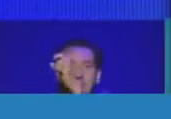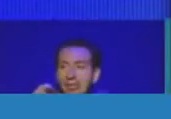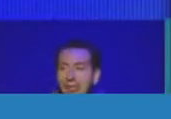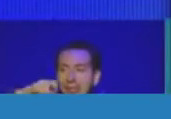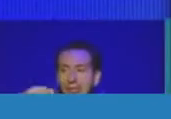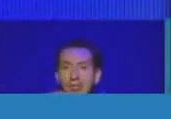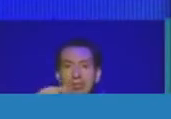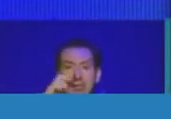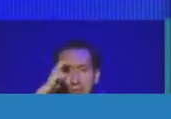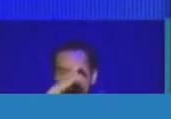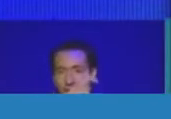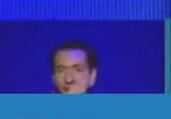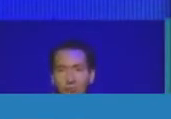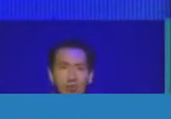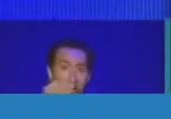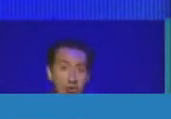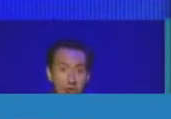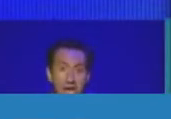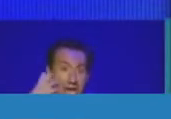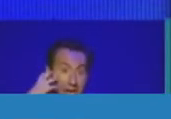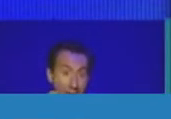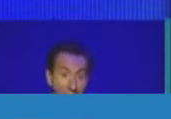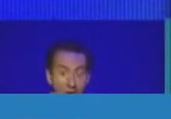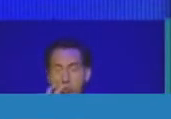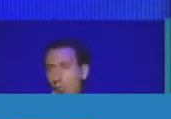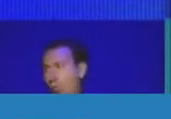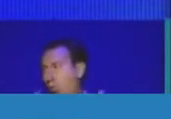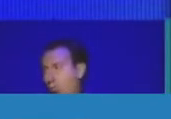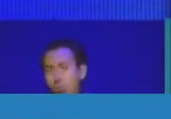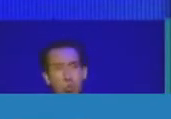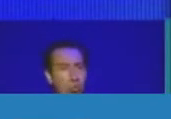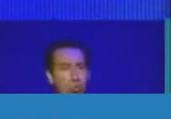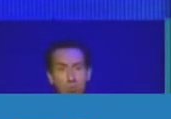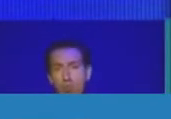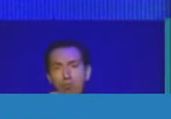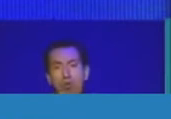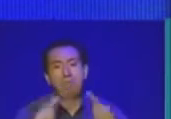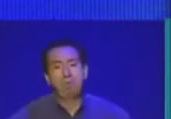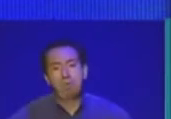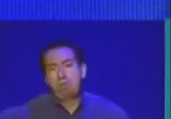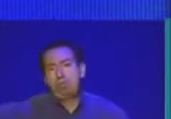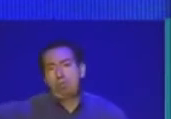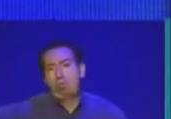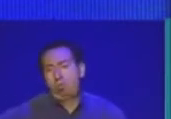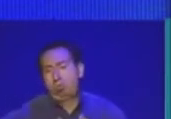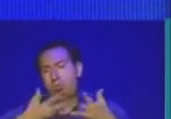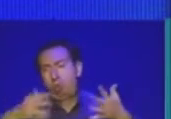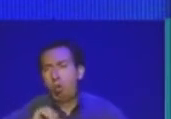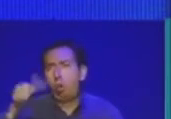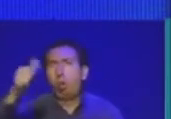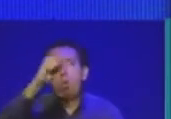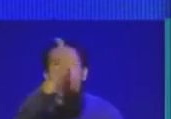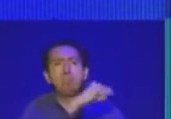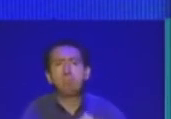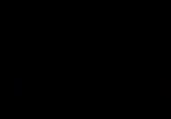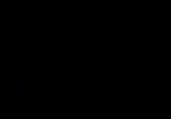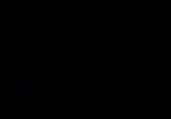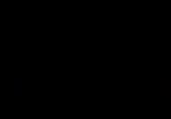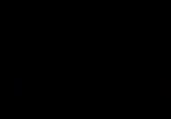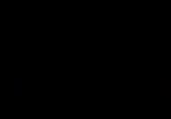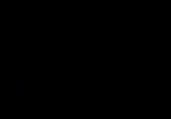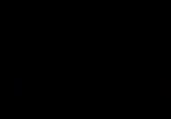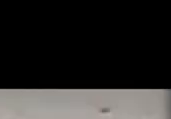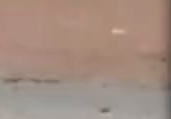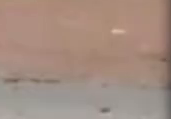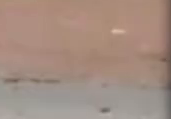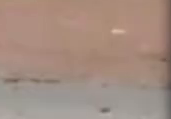capacidad. Además, la autoridad sanitaria pide que grupos vulnerables como los adultos mayores y menores de edad no acudan a este tipo de eventos.